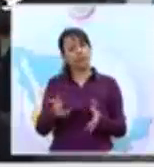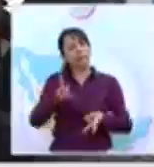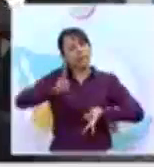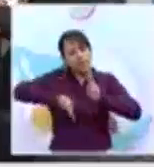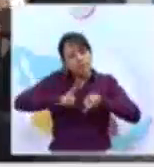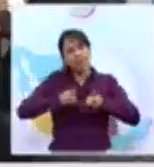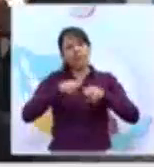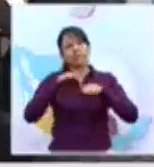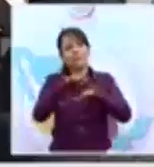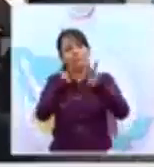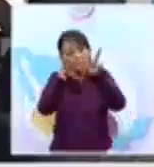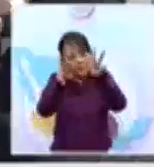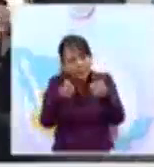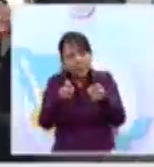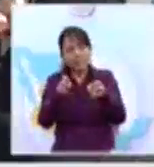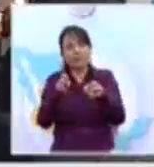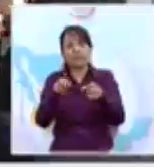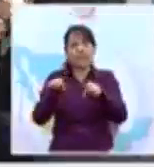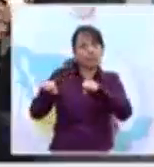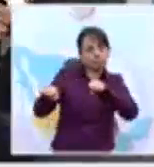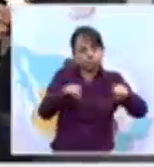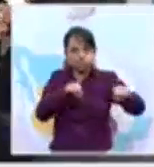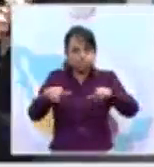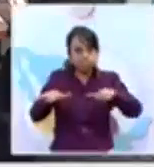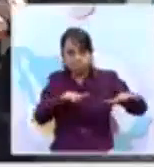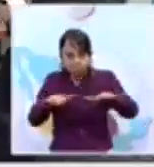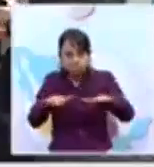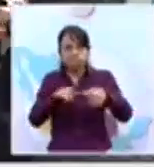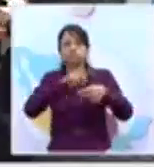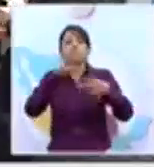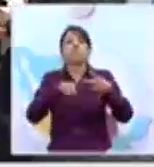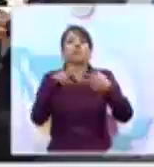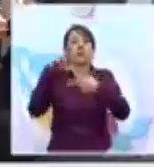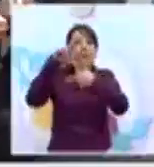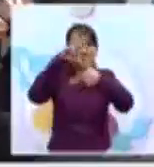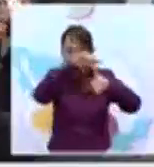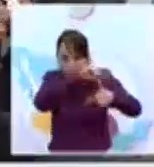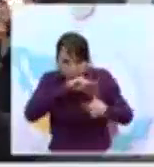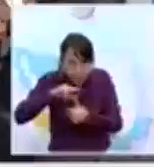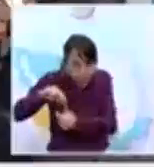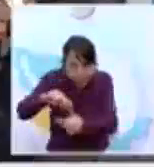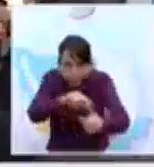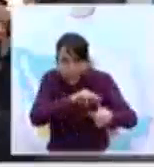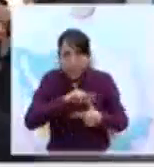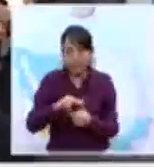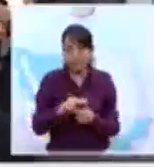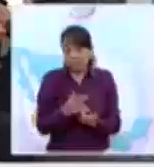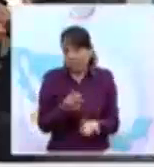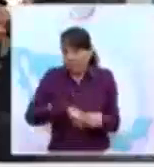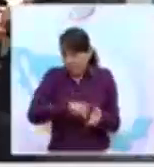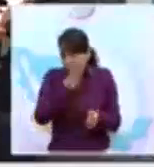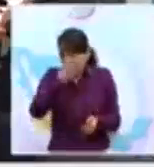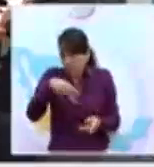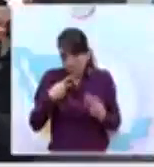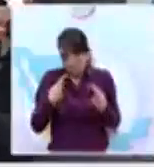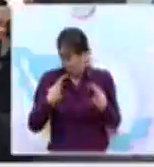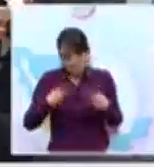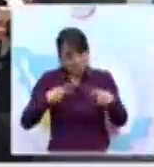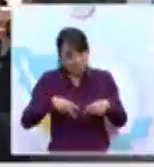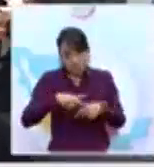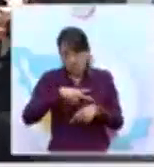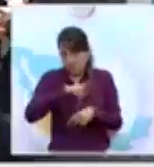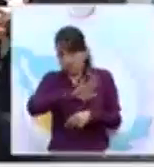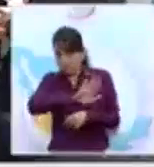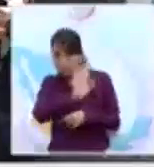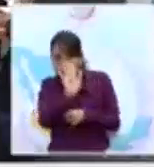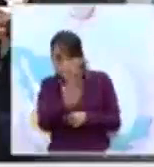los huracanes, se dictan una política asistencial muy efectiva, ¿no? La gente se muere de hambre, ¿sí? Y después pasamos